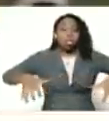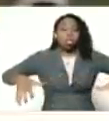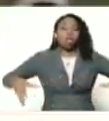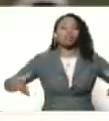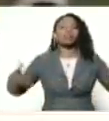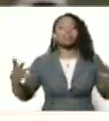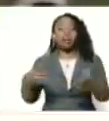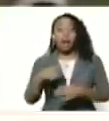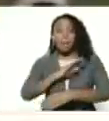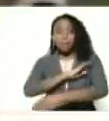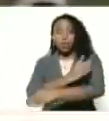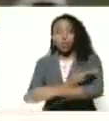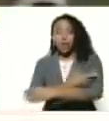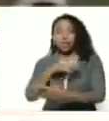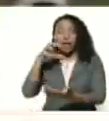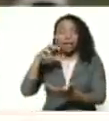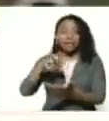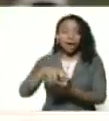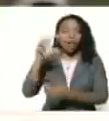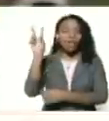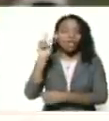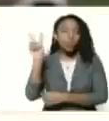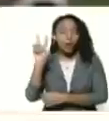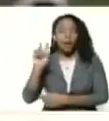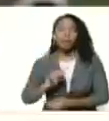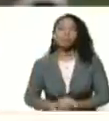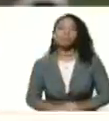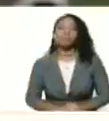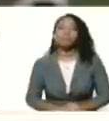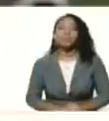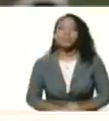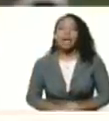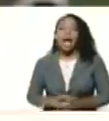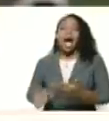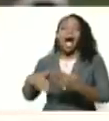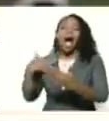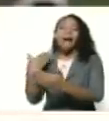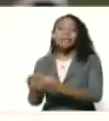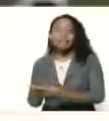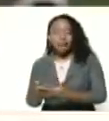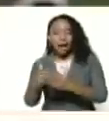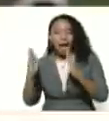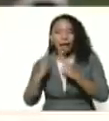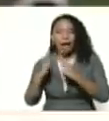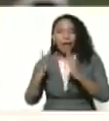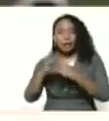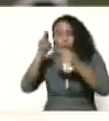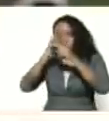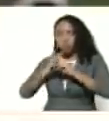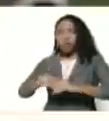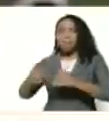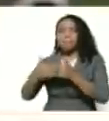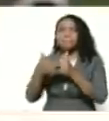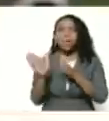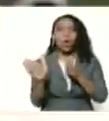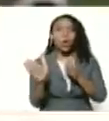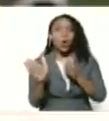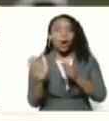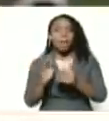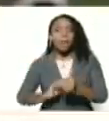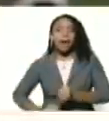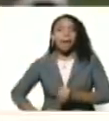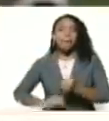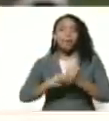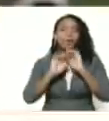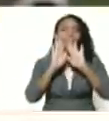el poder y la magnitud del Estado venezolano, hasta el hogar humilde que abre su puerta para respaldarlo,